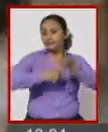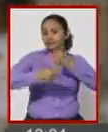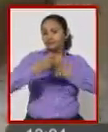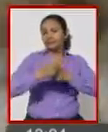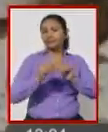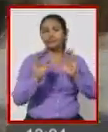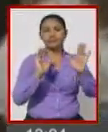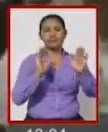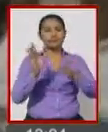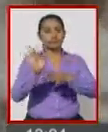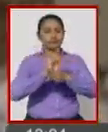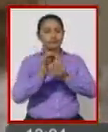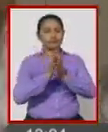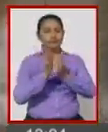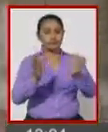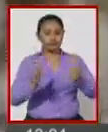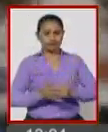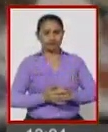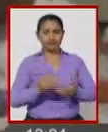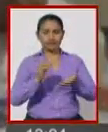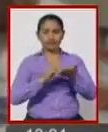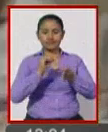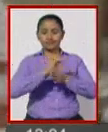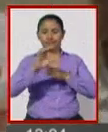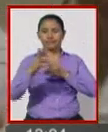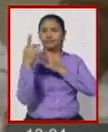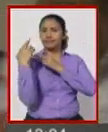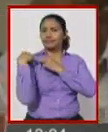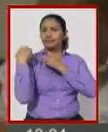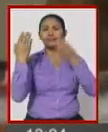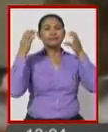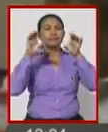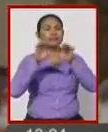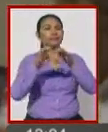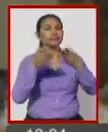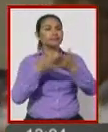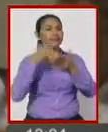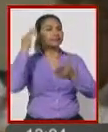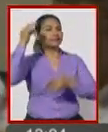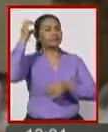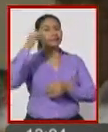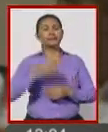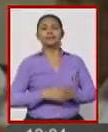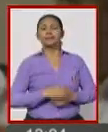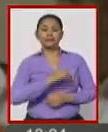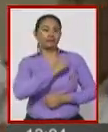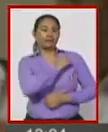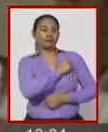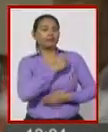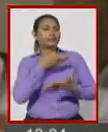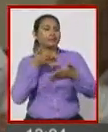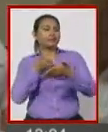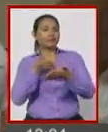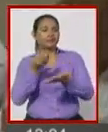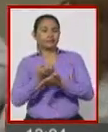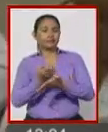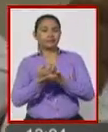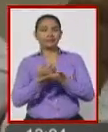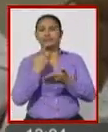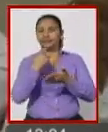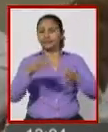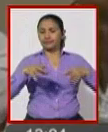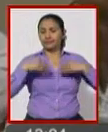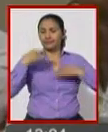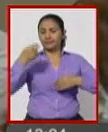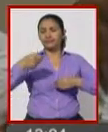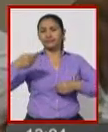negociaciones incompatibles a la función pública, incumplimiento de deberes, contratos lesivos al Estado y conducta antieconómica, la mayoría admitidos